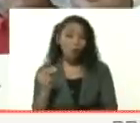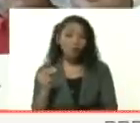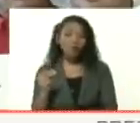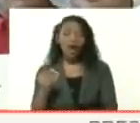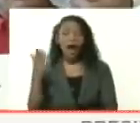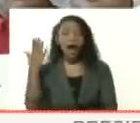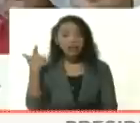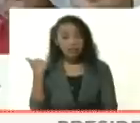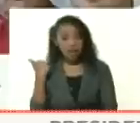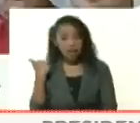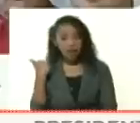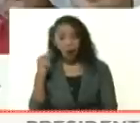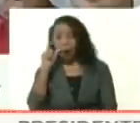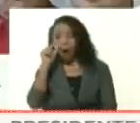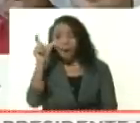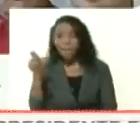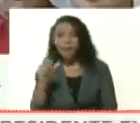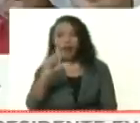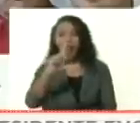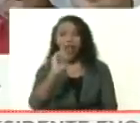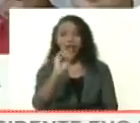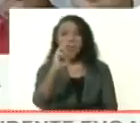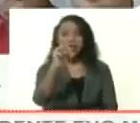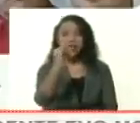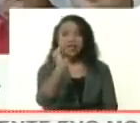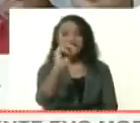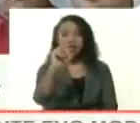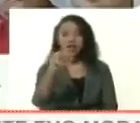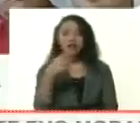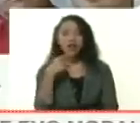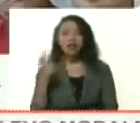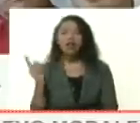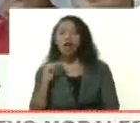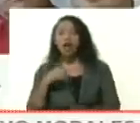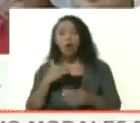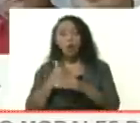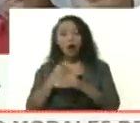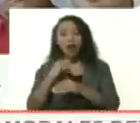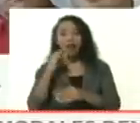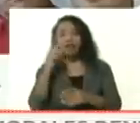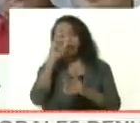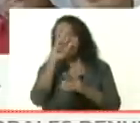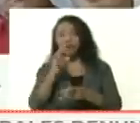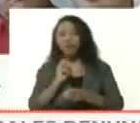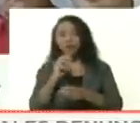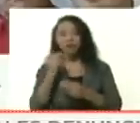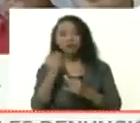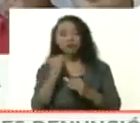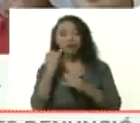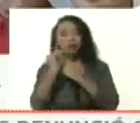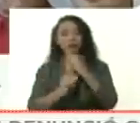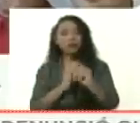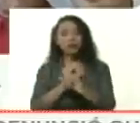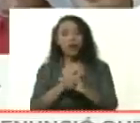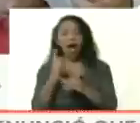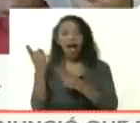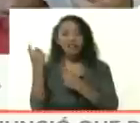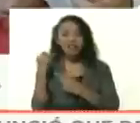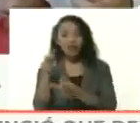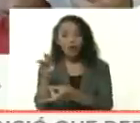anteayer, le reprobaron en la Asamblea el endeudamiento con el Fondo Monetario Internacional, pero es que resulta que ya él cobró las